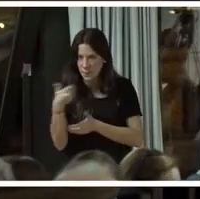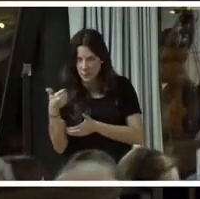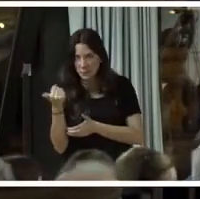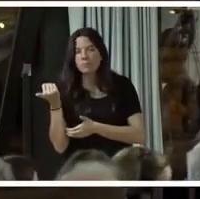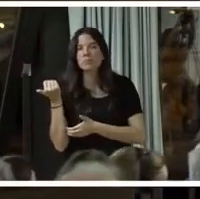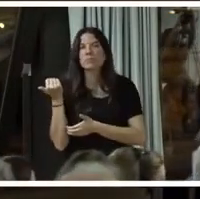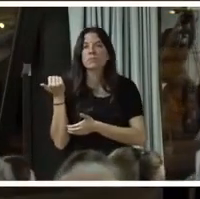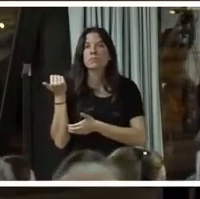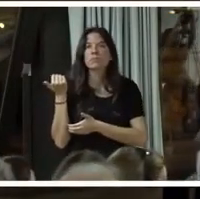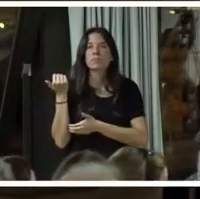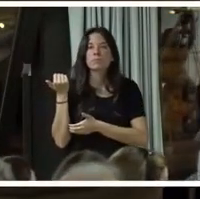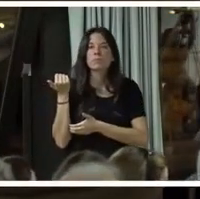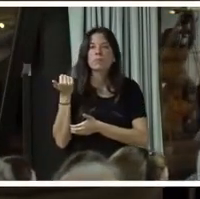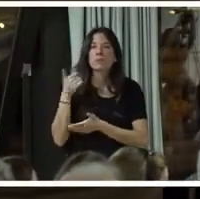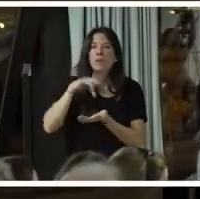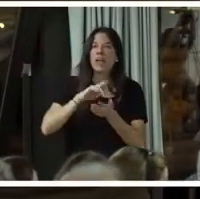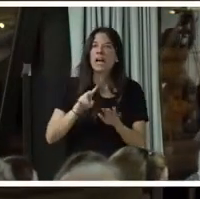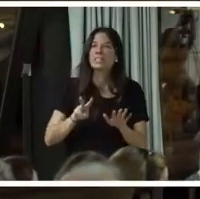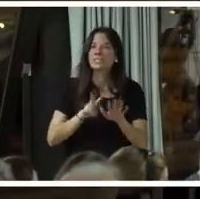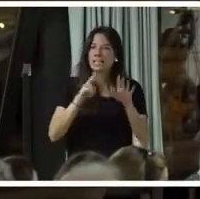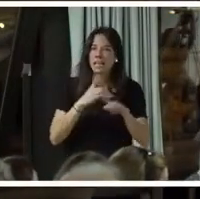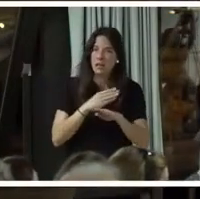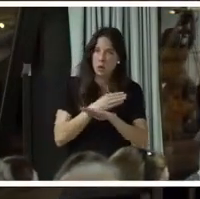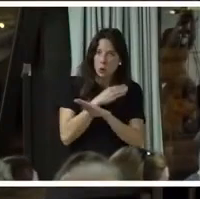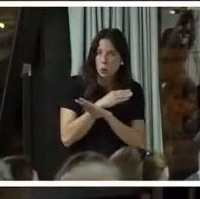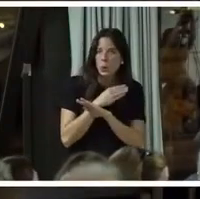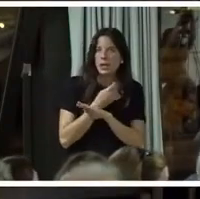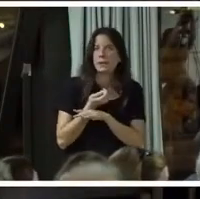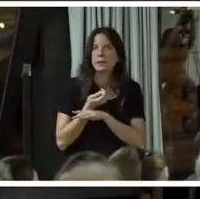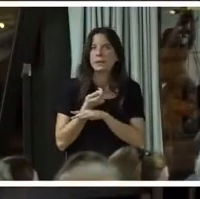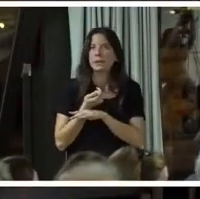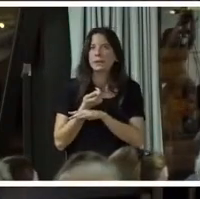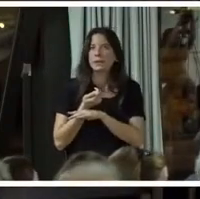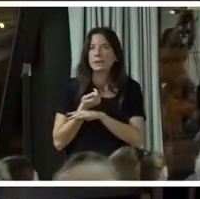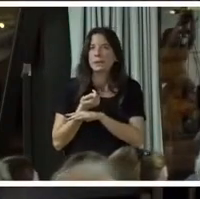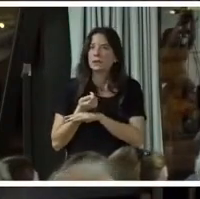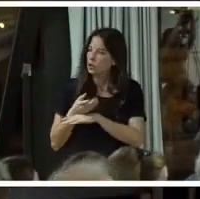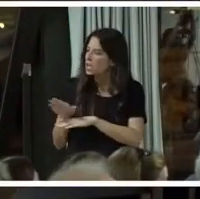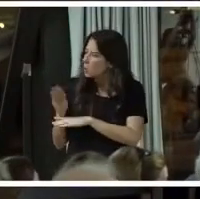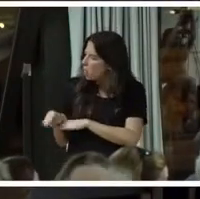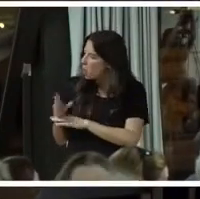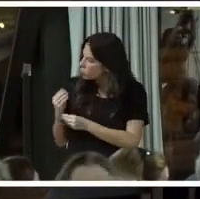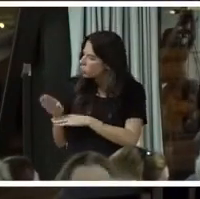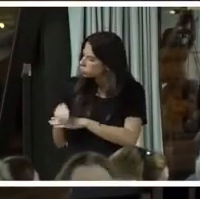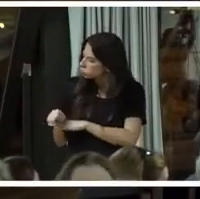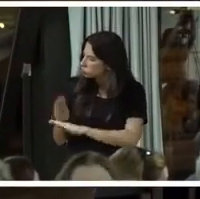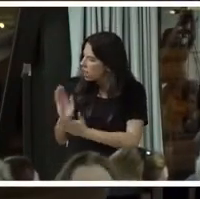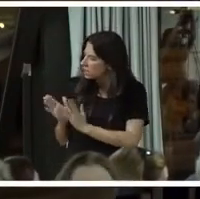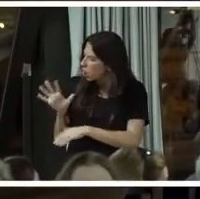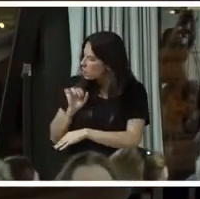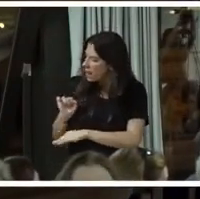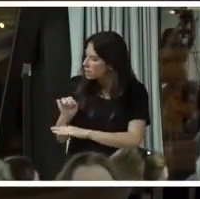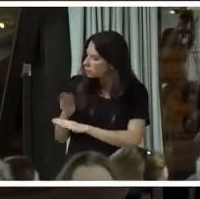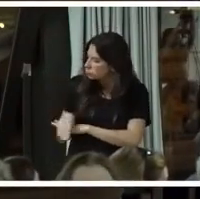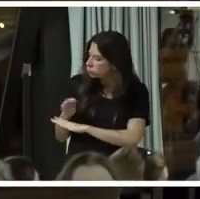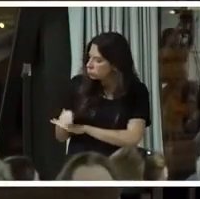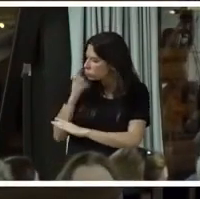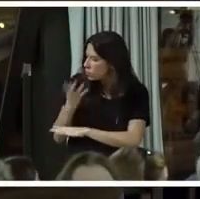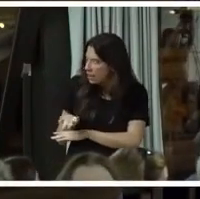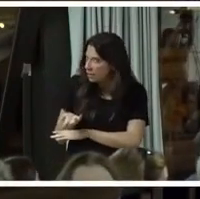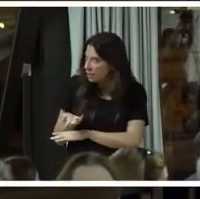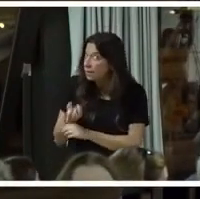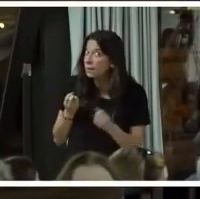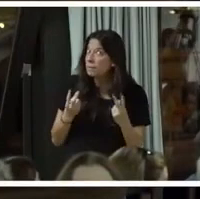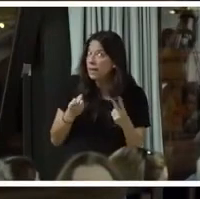eh el día 7 de octubre y lo ha tenido les ha tratado de maravilla Es para que